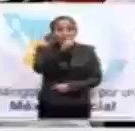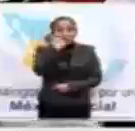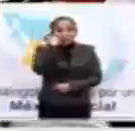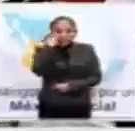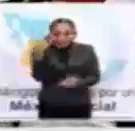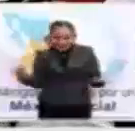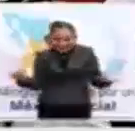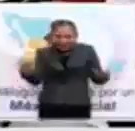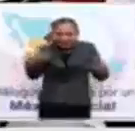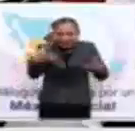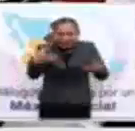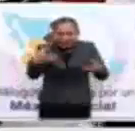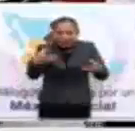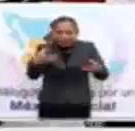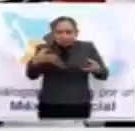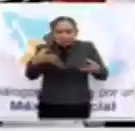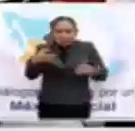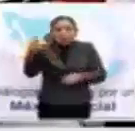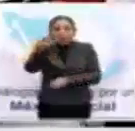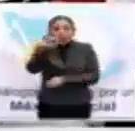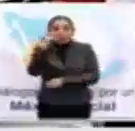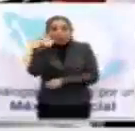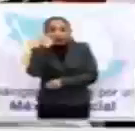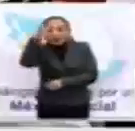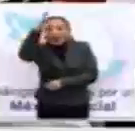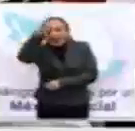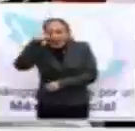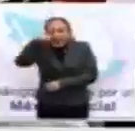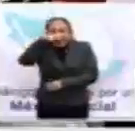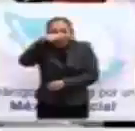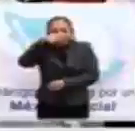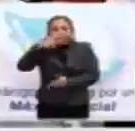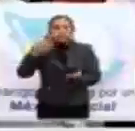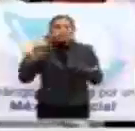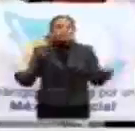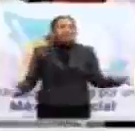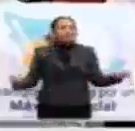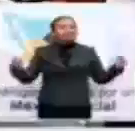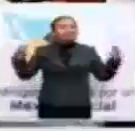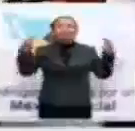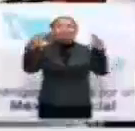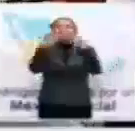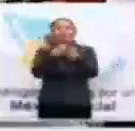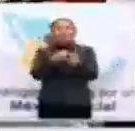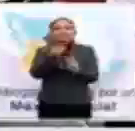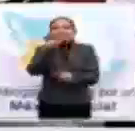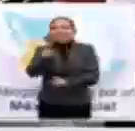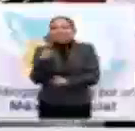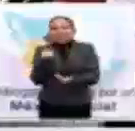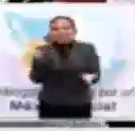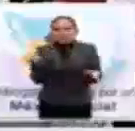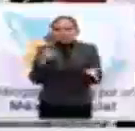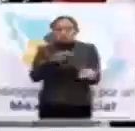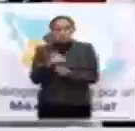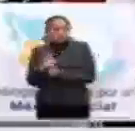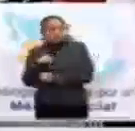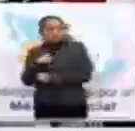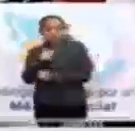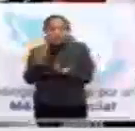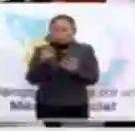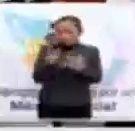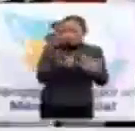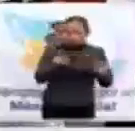quererlos integrar, a la hora de tener acuerdos y consensos, como que son celosos de lo que